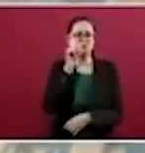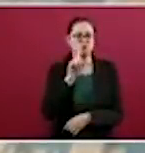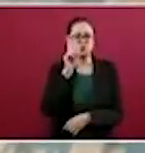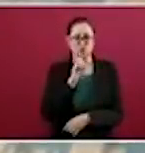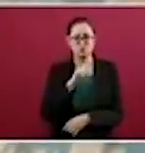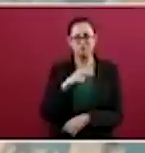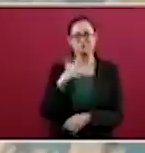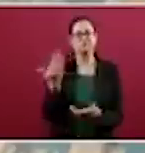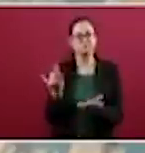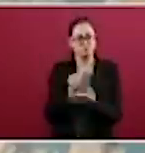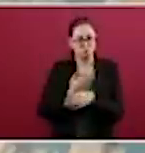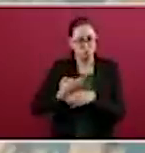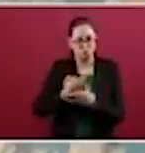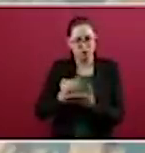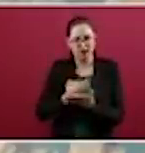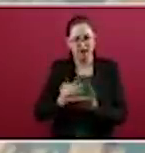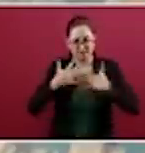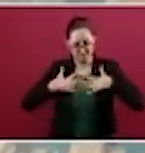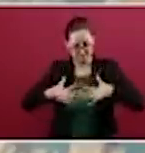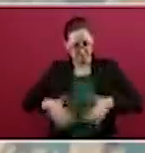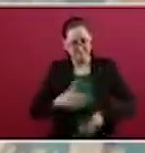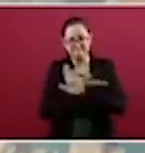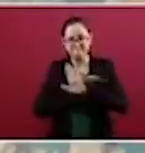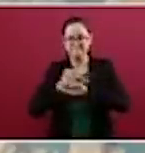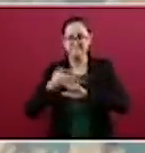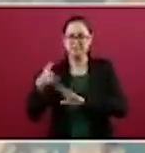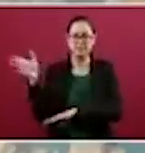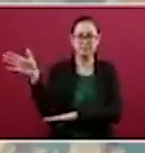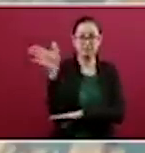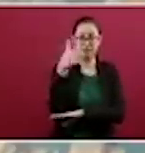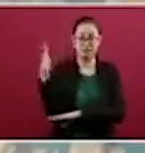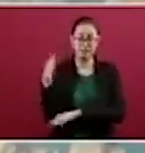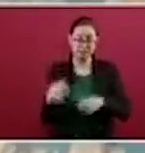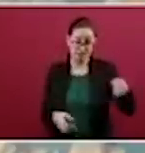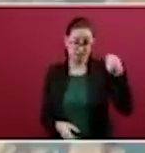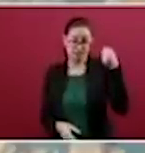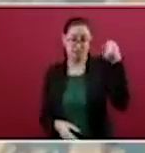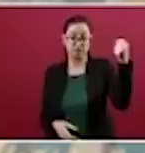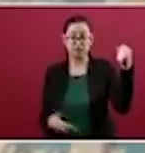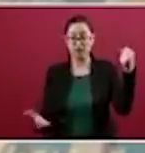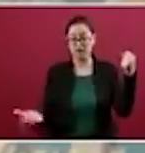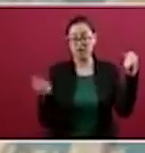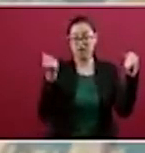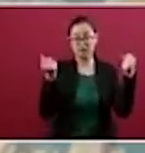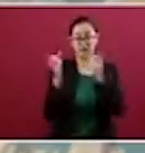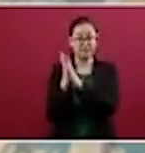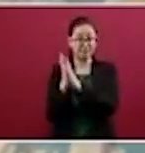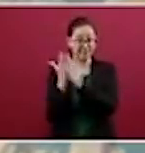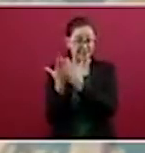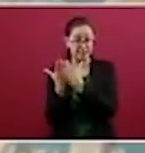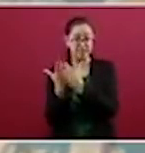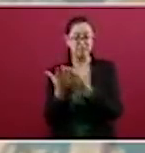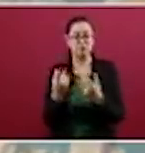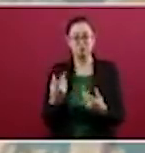mujer de tez morena y vestida de blanco, con la bandera en la mano izquierda y un libro en la derecha, que nos